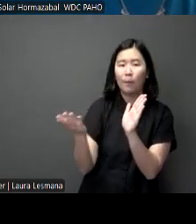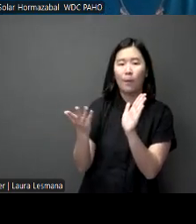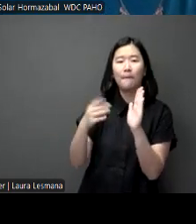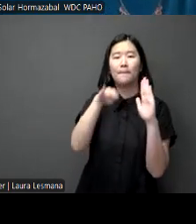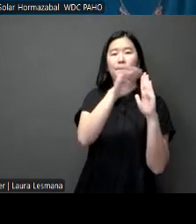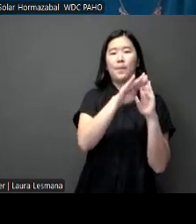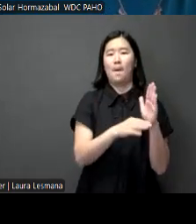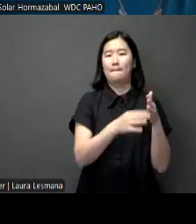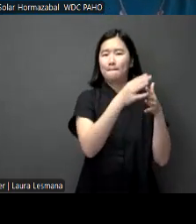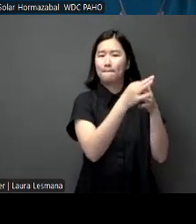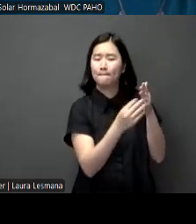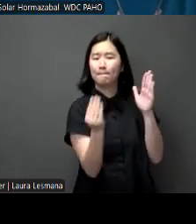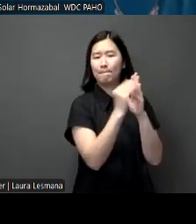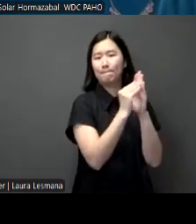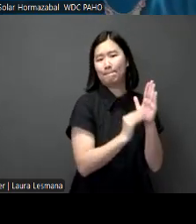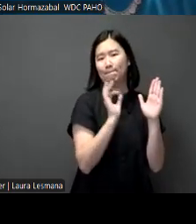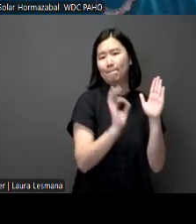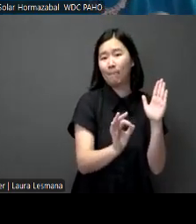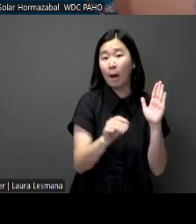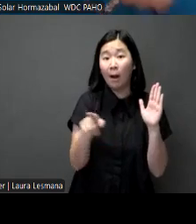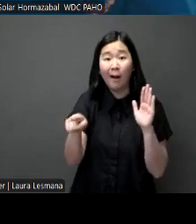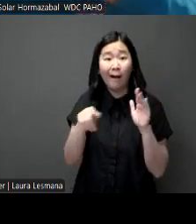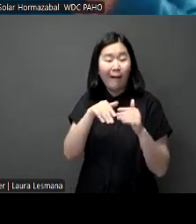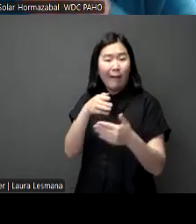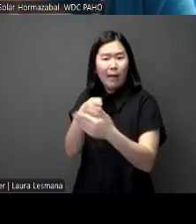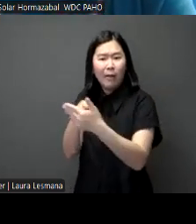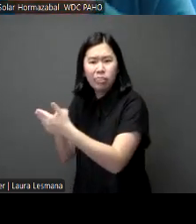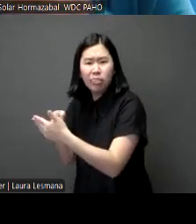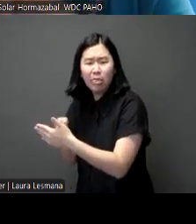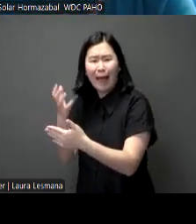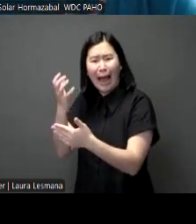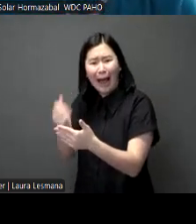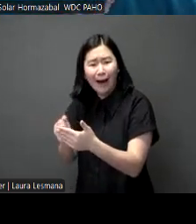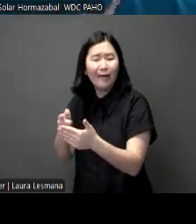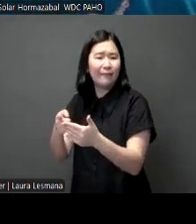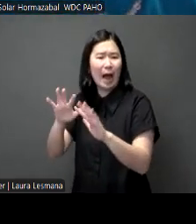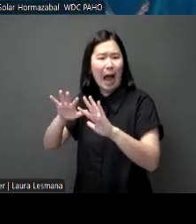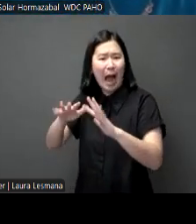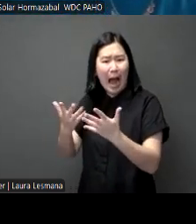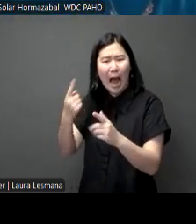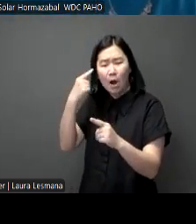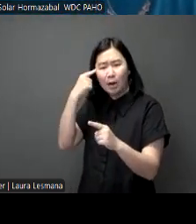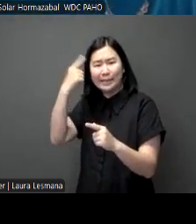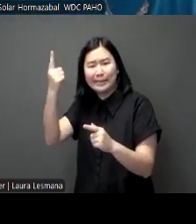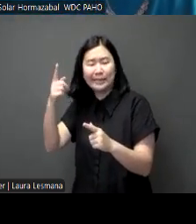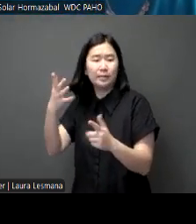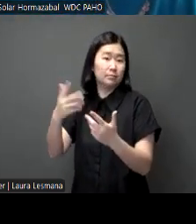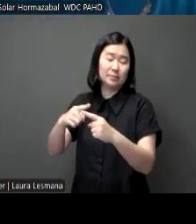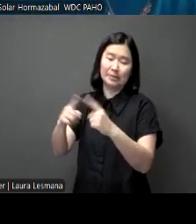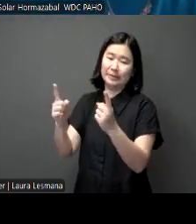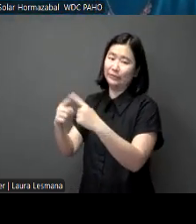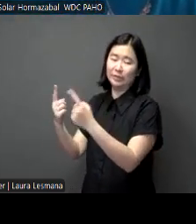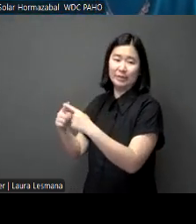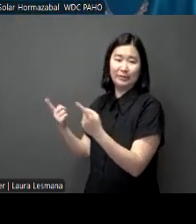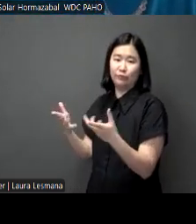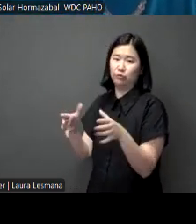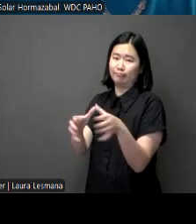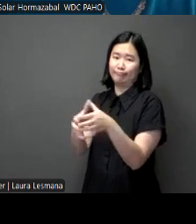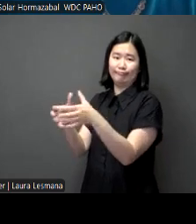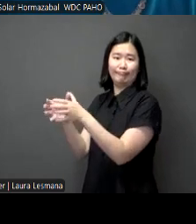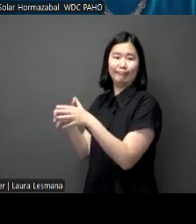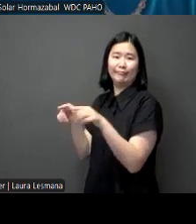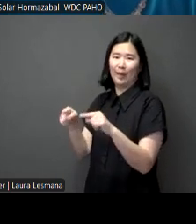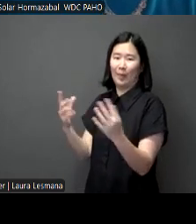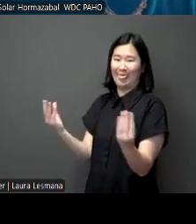parte de la estrategia o las actividades, o se presenta en otras acciones del programa, ¿cierto? Y que es necesario identificar.